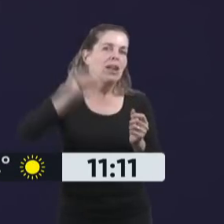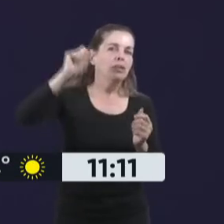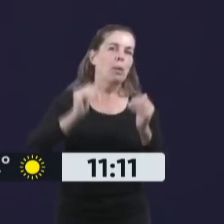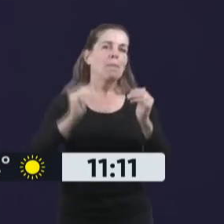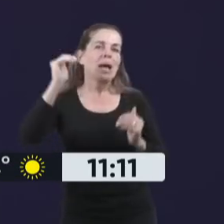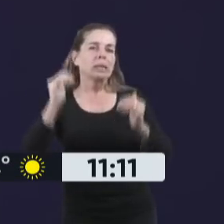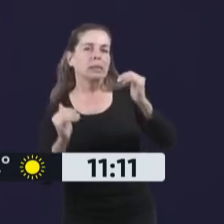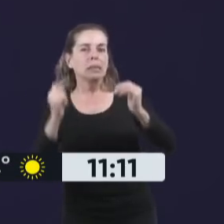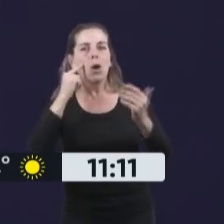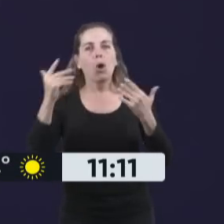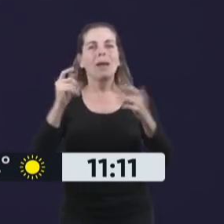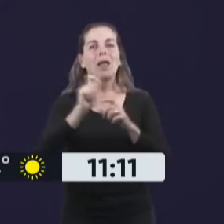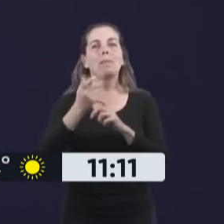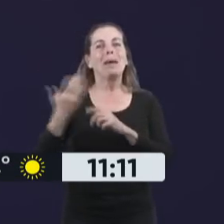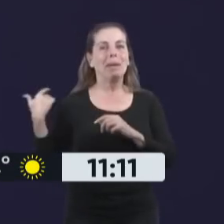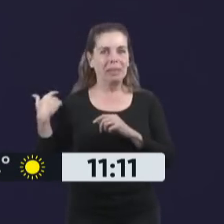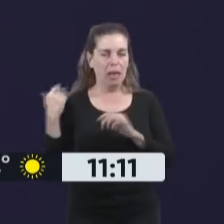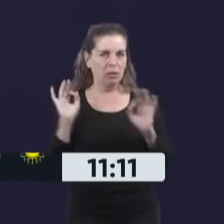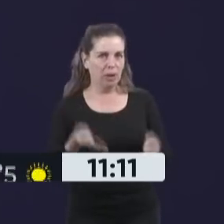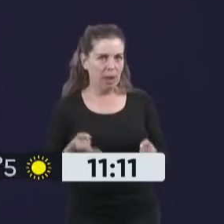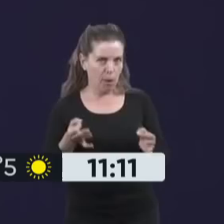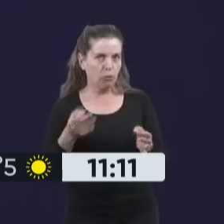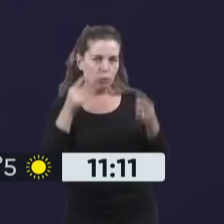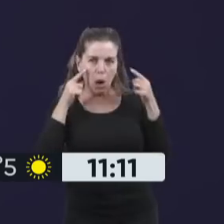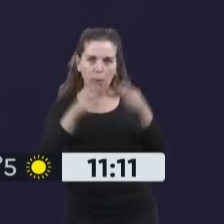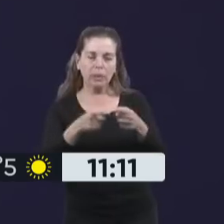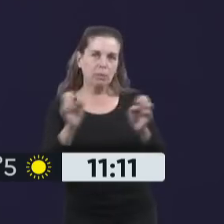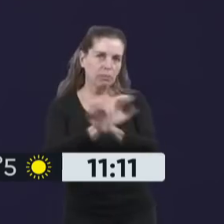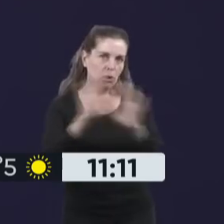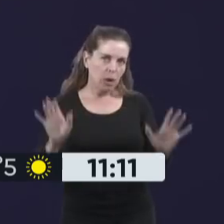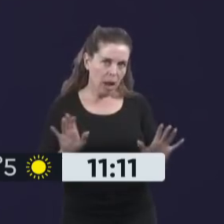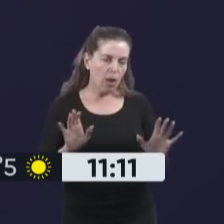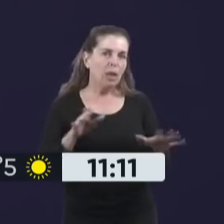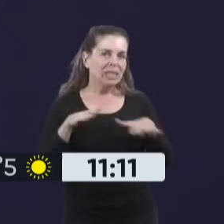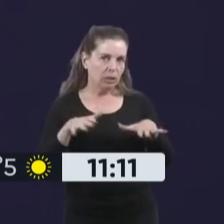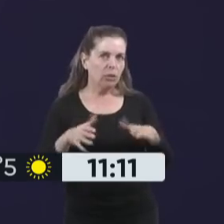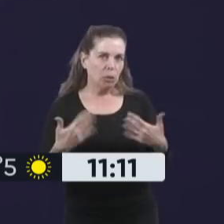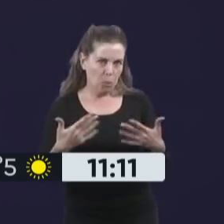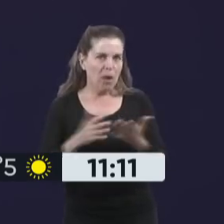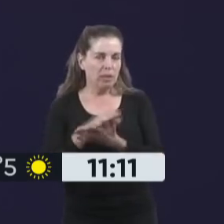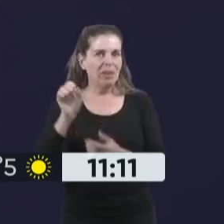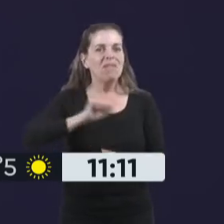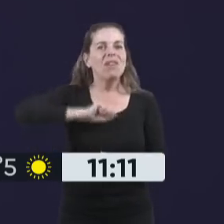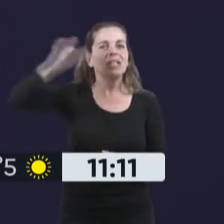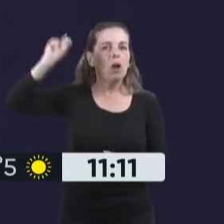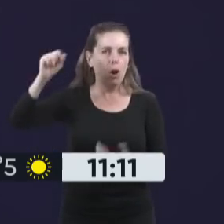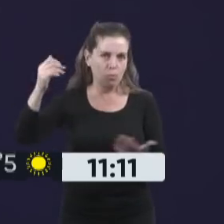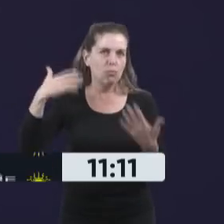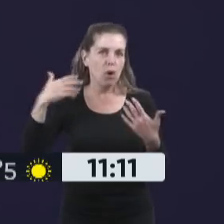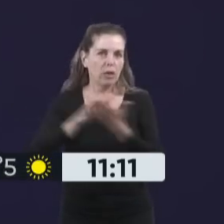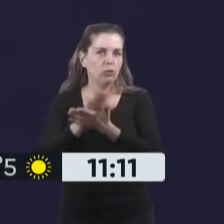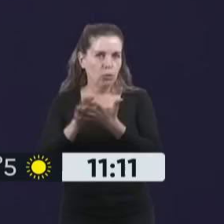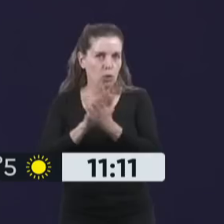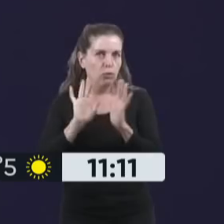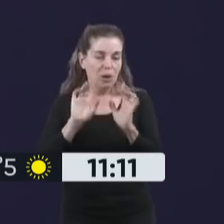lo que dio el mes pasado, pero el camino es claro y las condiciones están dadas para que la inflación en la Argentina desaparezca. Así que opinar del índice que va a